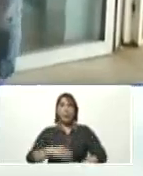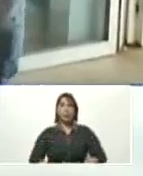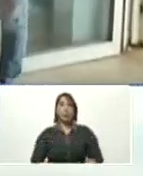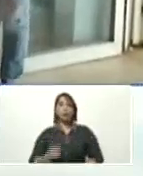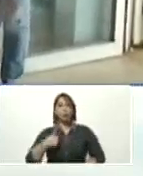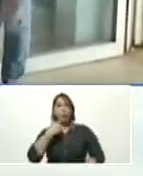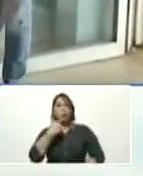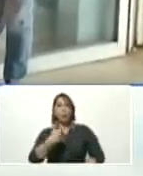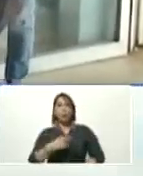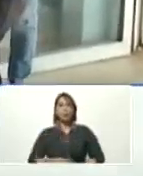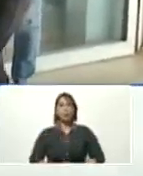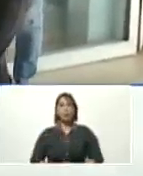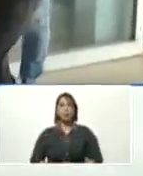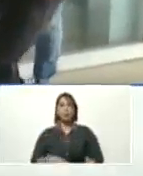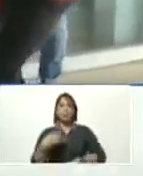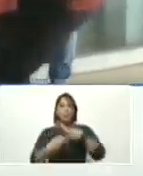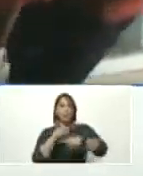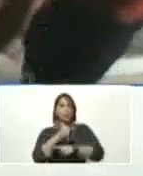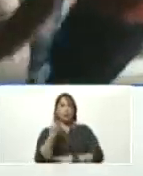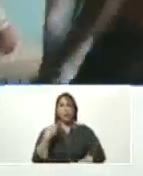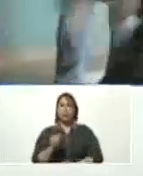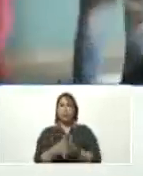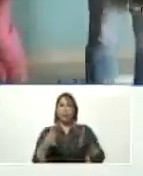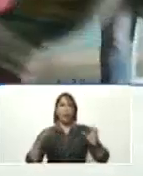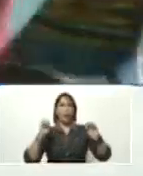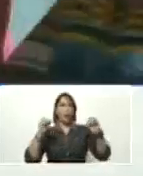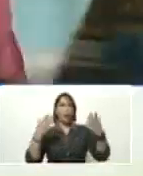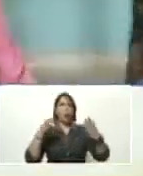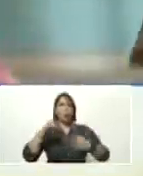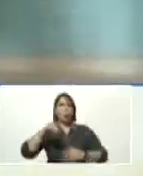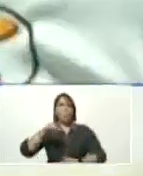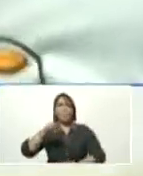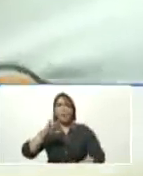digo, la revolución tiene un gran logro, María.